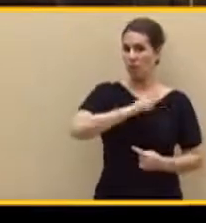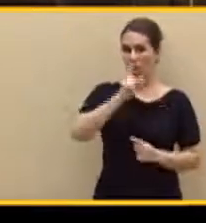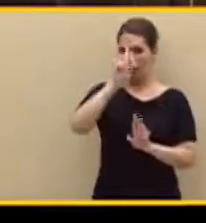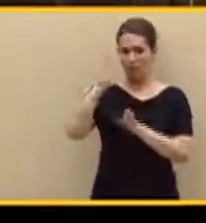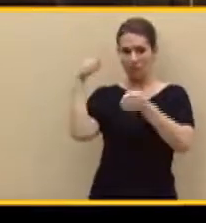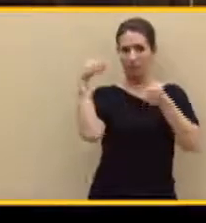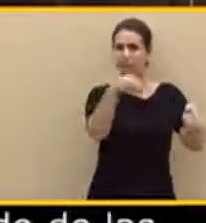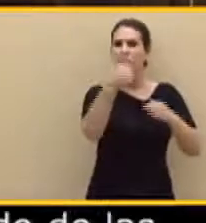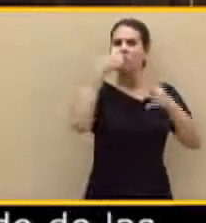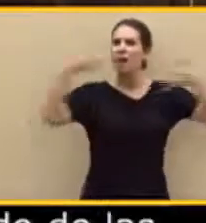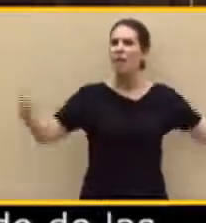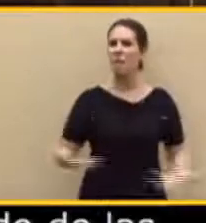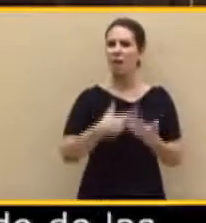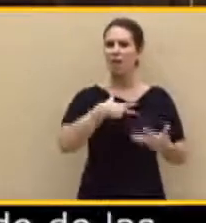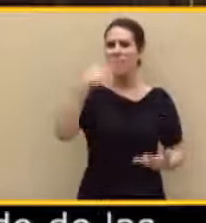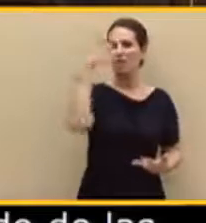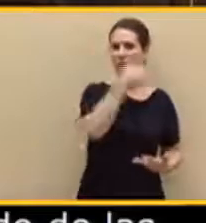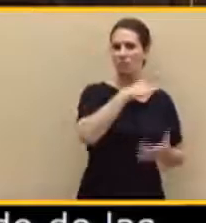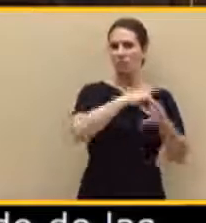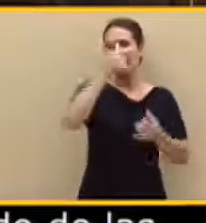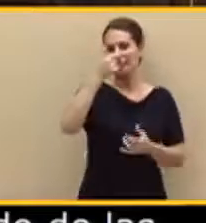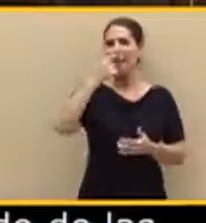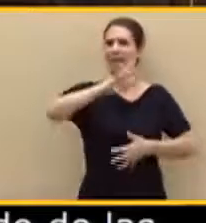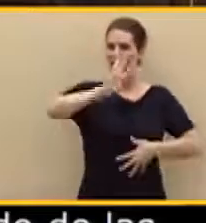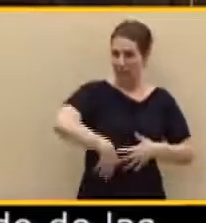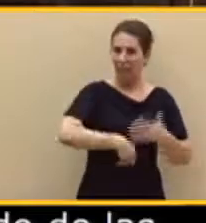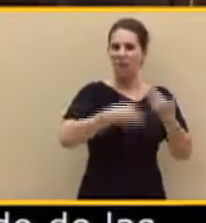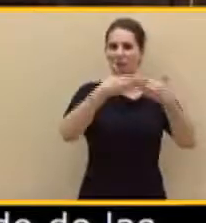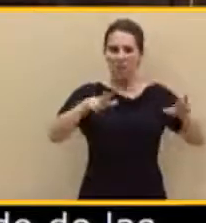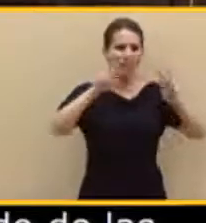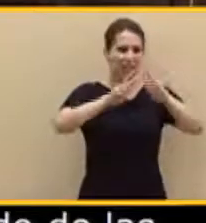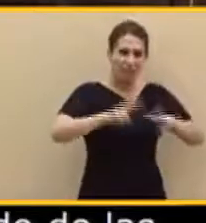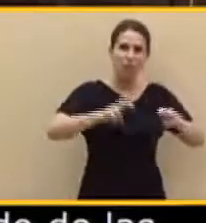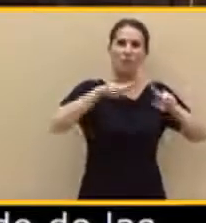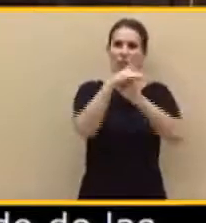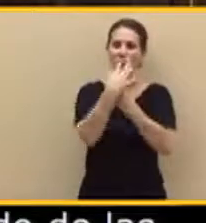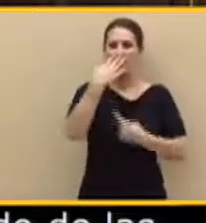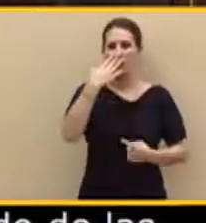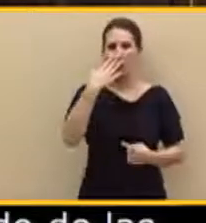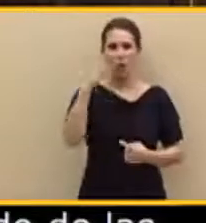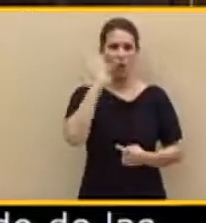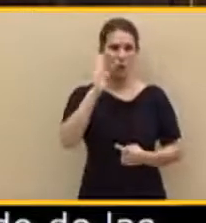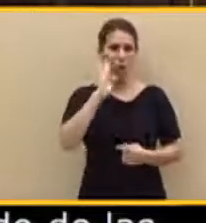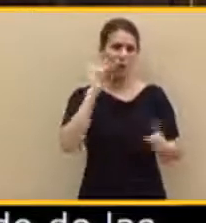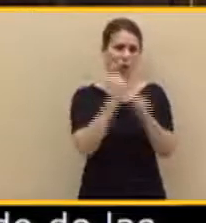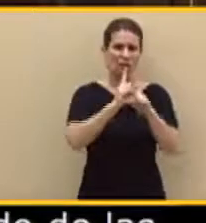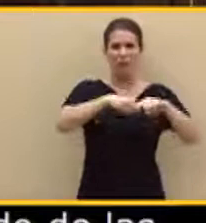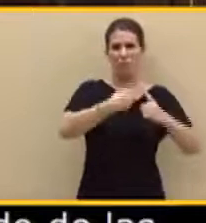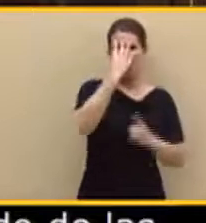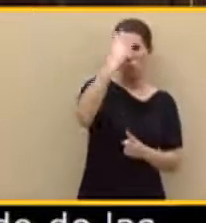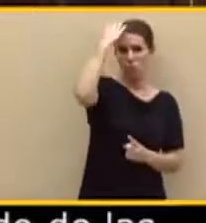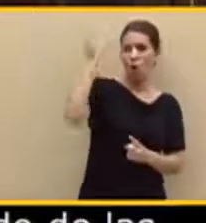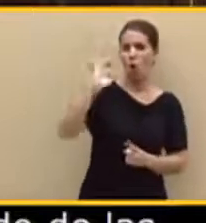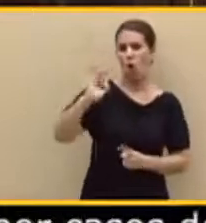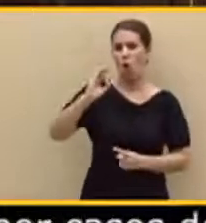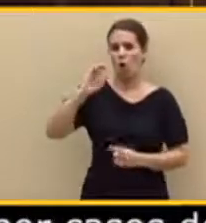a los fiscales catalanes a abrir diligencias por casos de corrupción contra la familia Pujol o contra Artur Mas, el comisario offshore